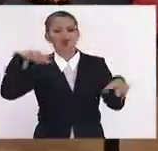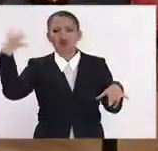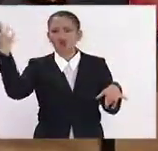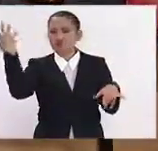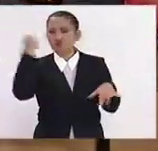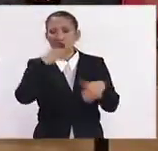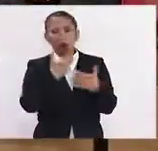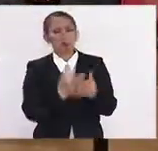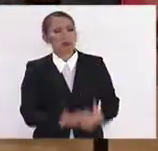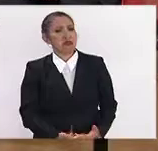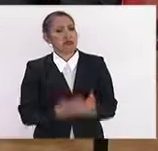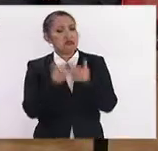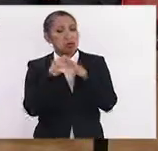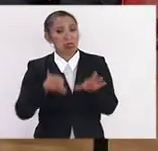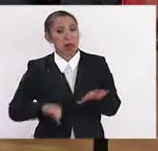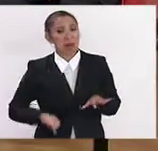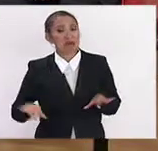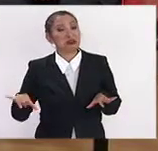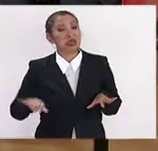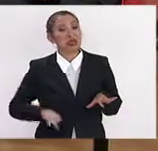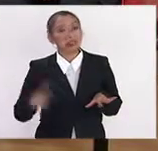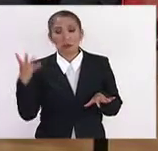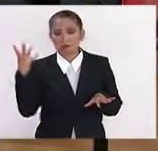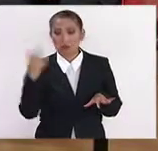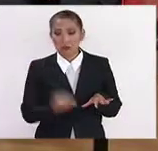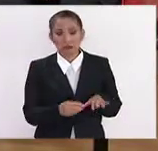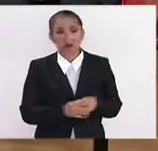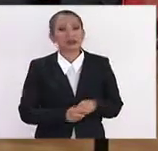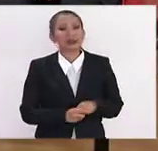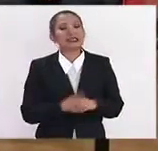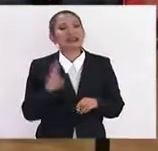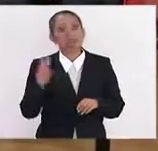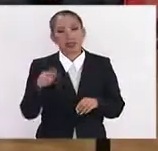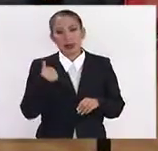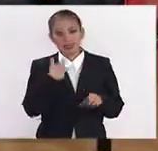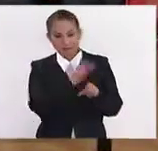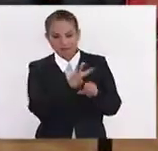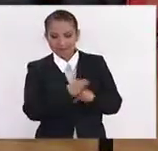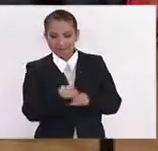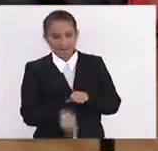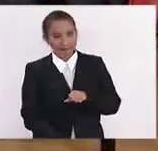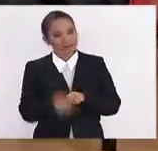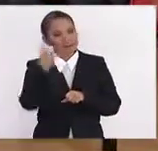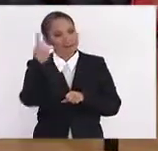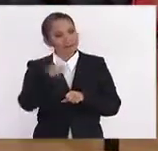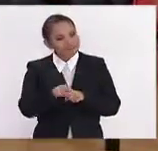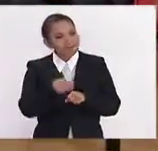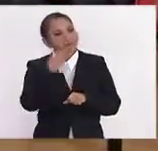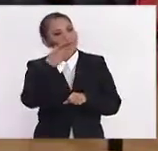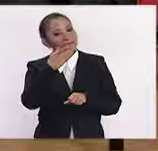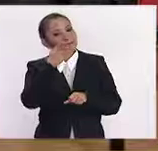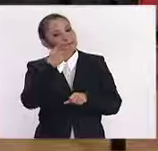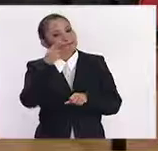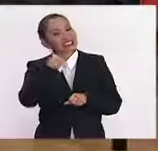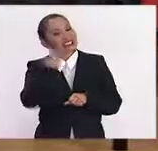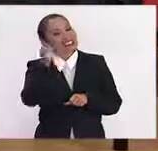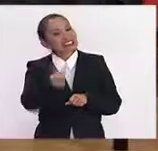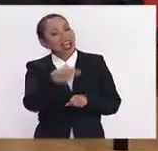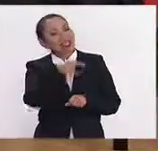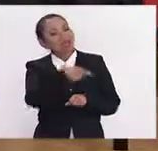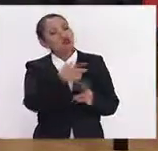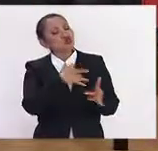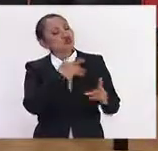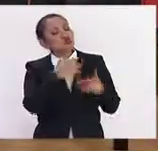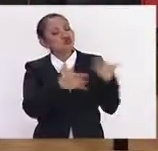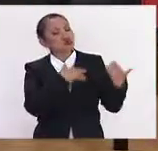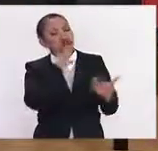obra muy, muy interesante, muy bella, y por eso te hemos invitado aquí precisamente para hablar de lo que significa